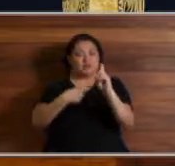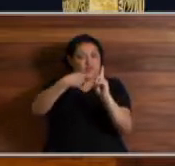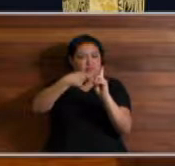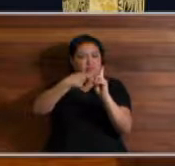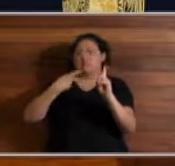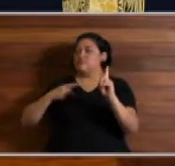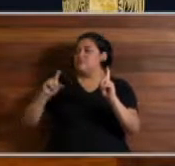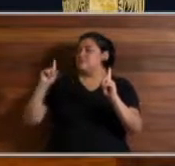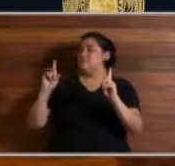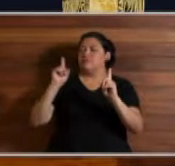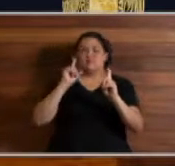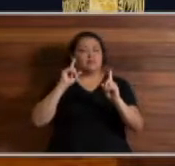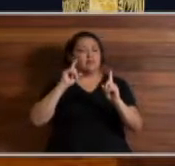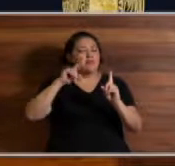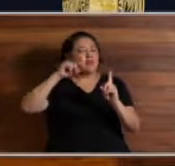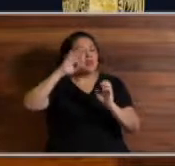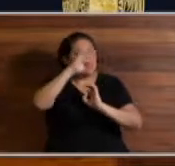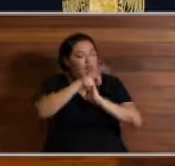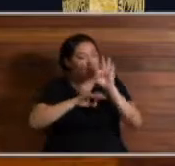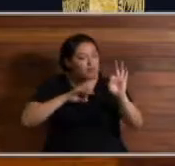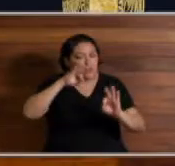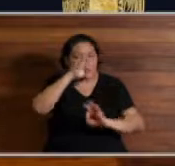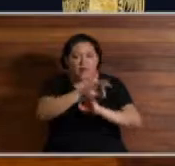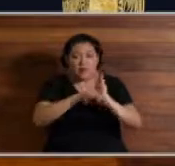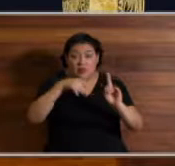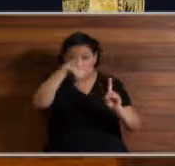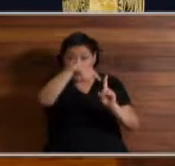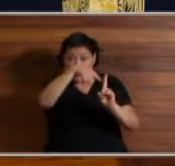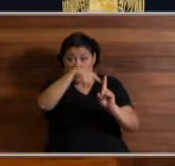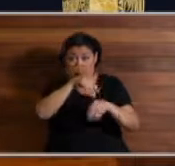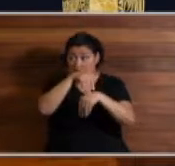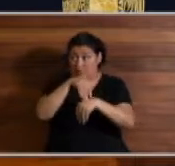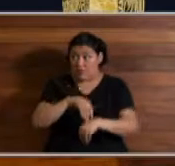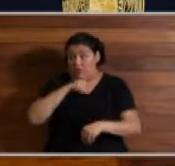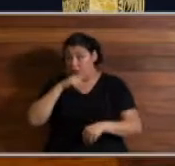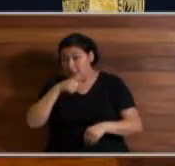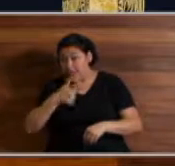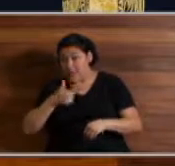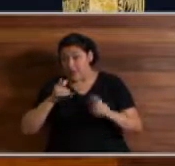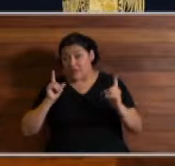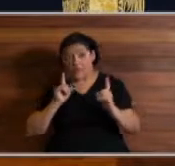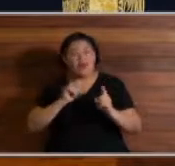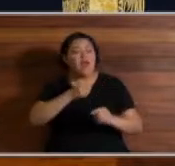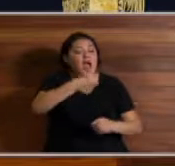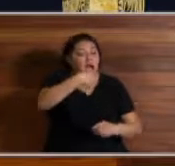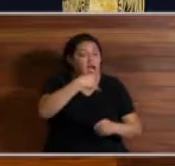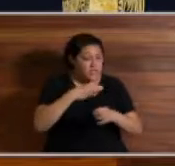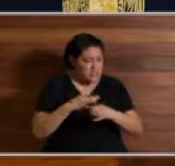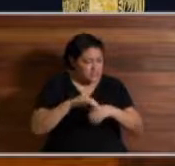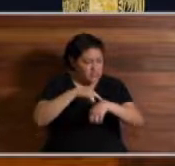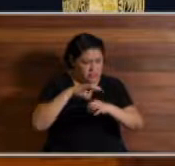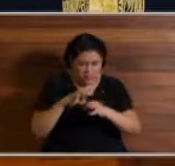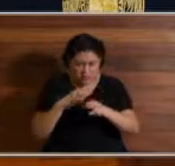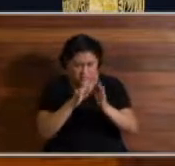este es o la cirugía o la el consumo de medicamentos.